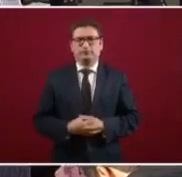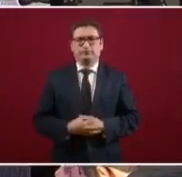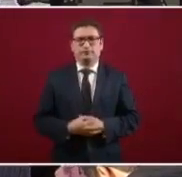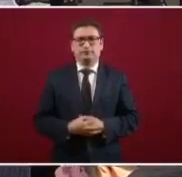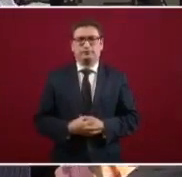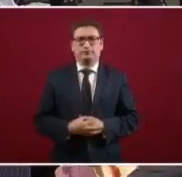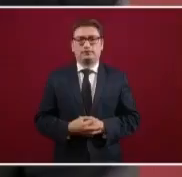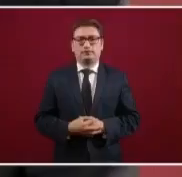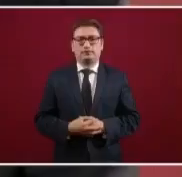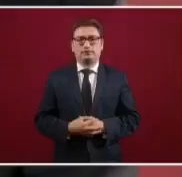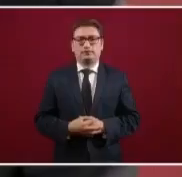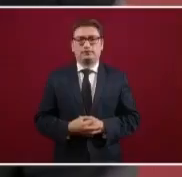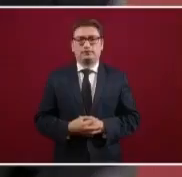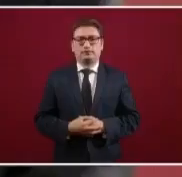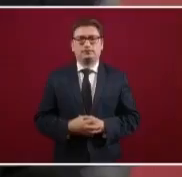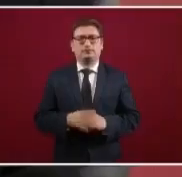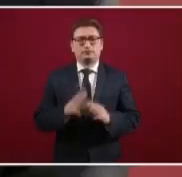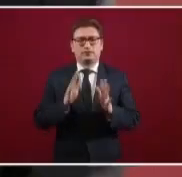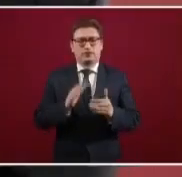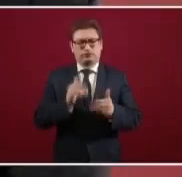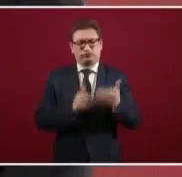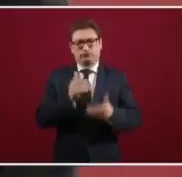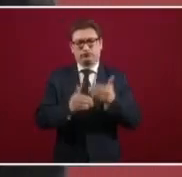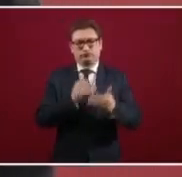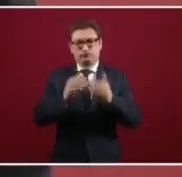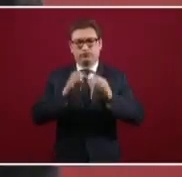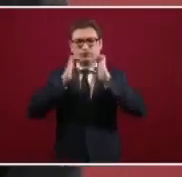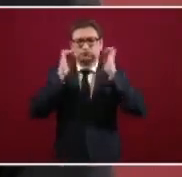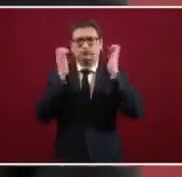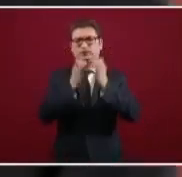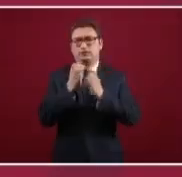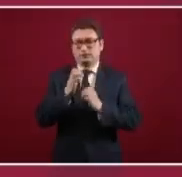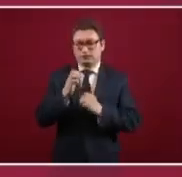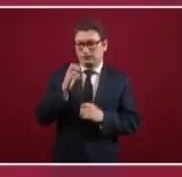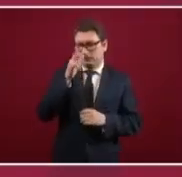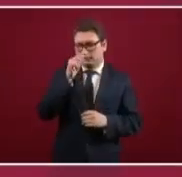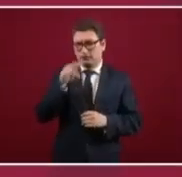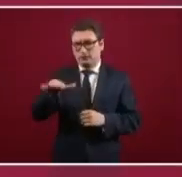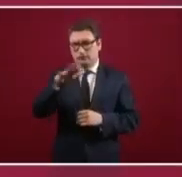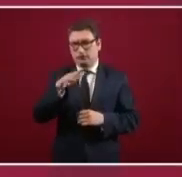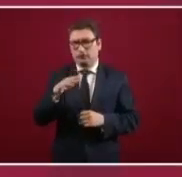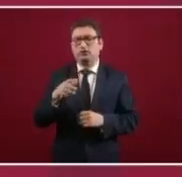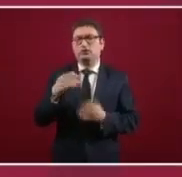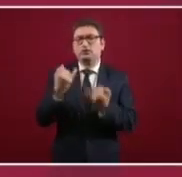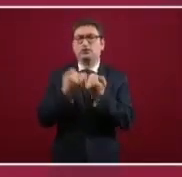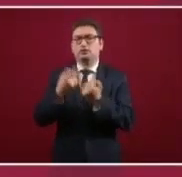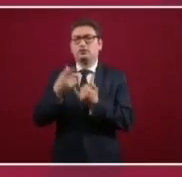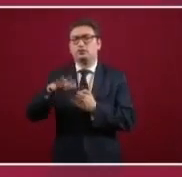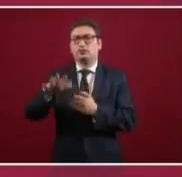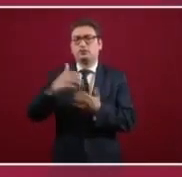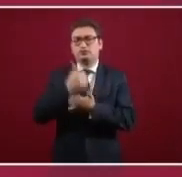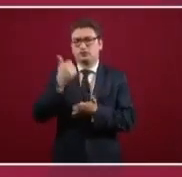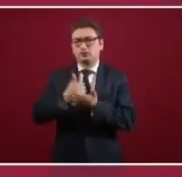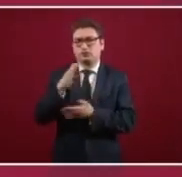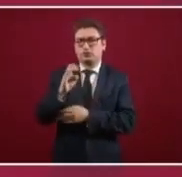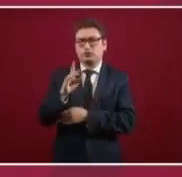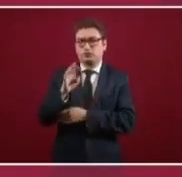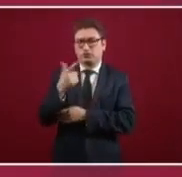ya este se avanzó en el caso del estadio del bolsillo y lo mismo para obregón